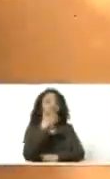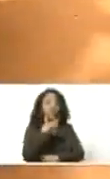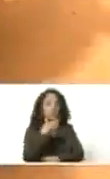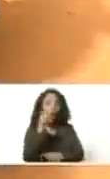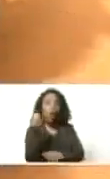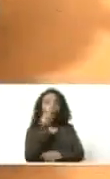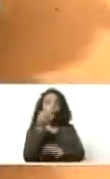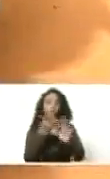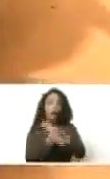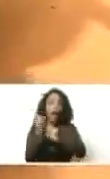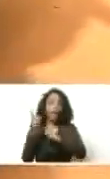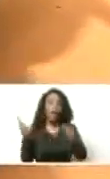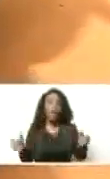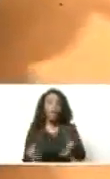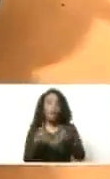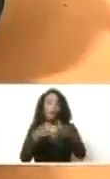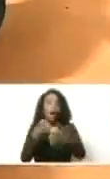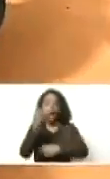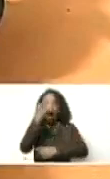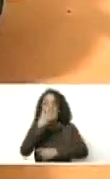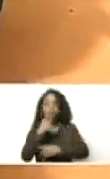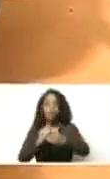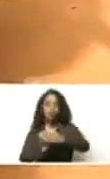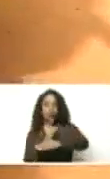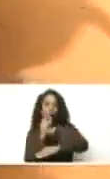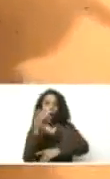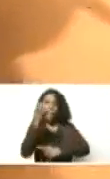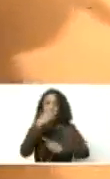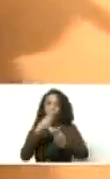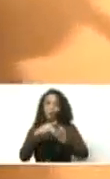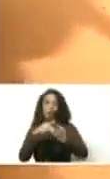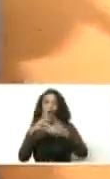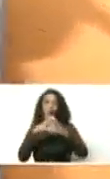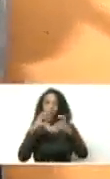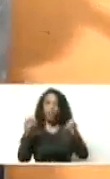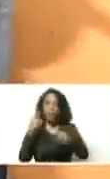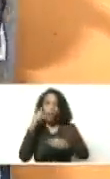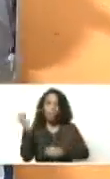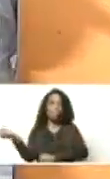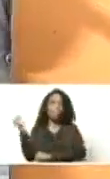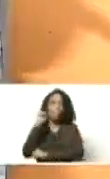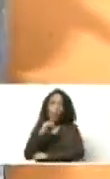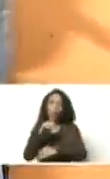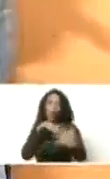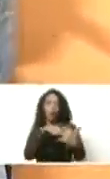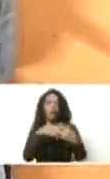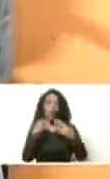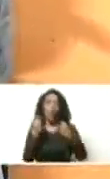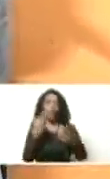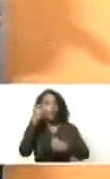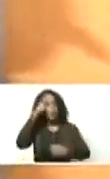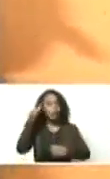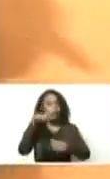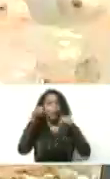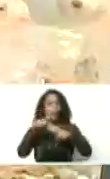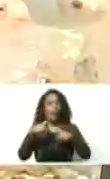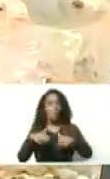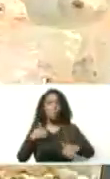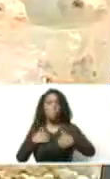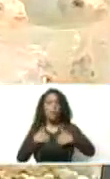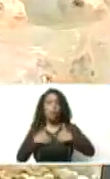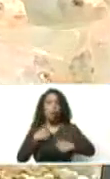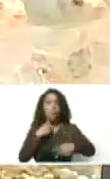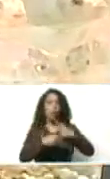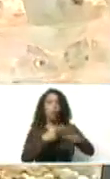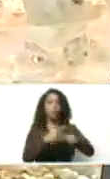pero estos son plantas frutales para, como el mango, como el aguacate, para seguir venciendo la guerra económica. Estamos para que todas las ciudades se llenen. El miércoles